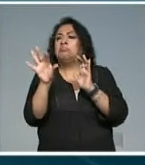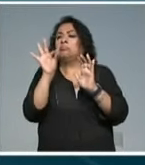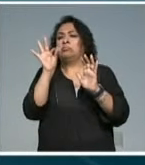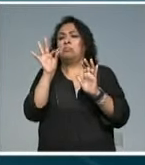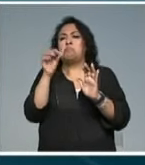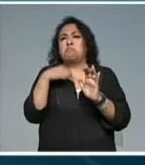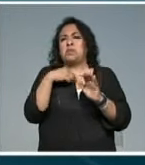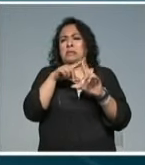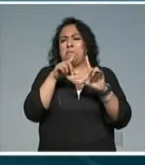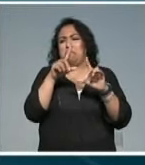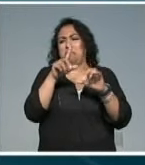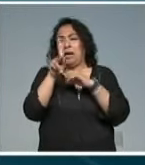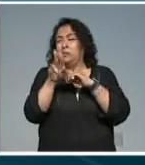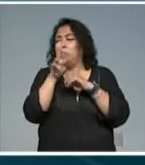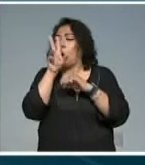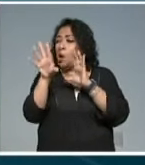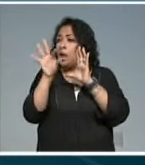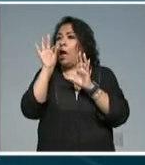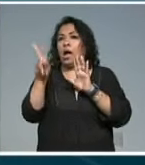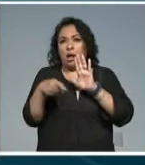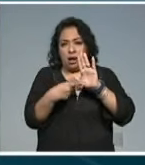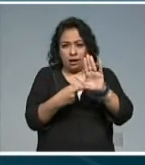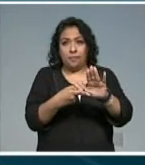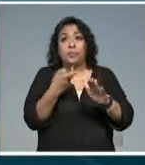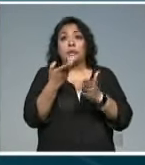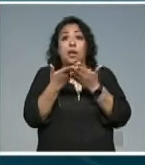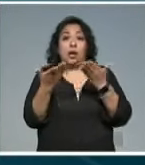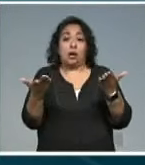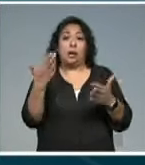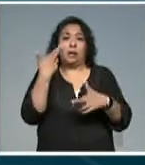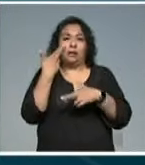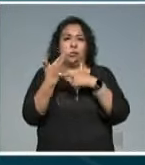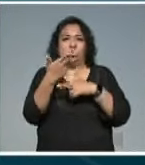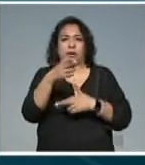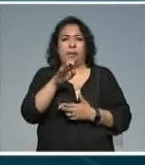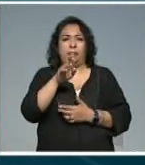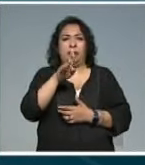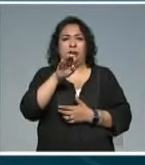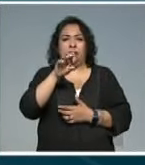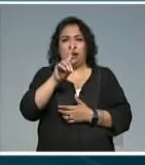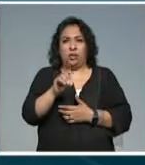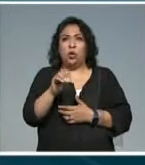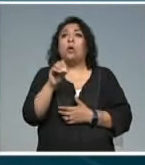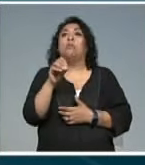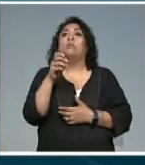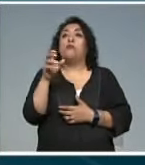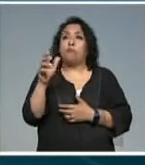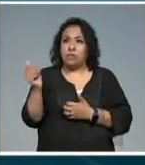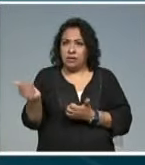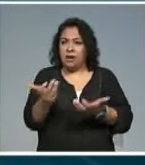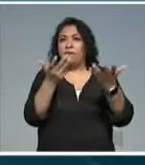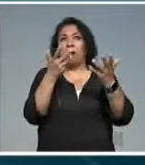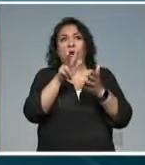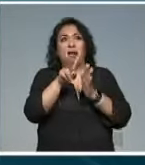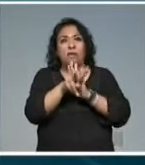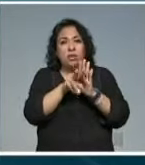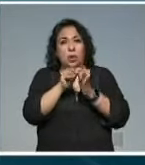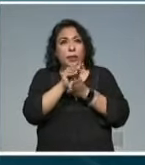su país. Y en este caso, el organizador, Bernardo Noval, se llevó estas instalaciones.